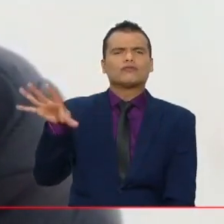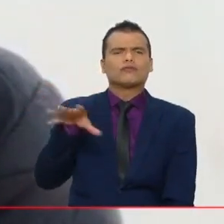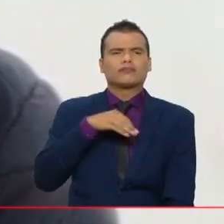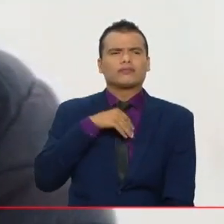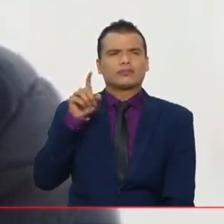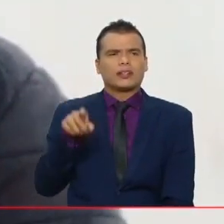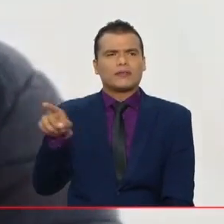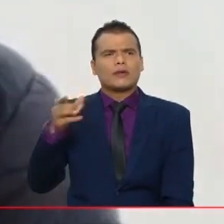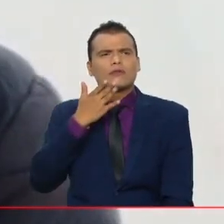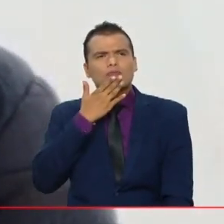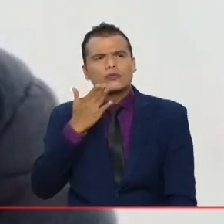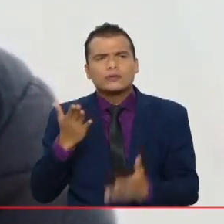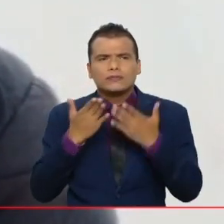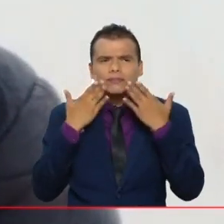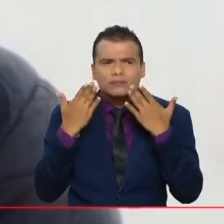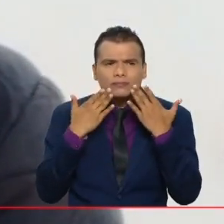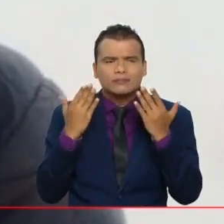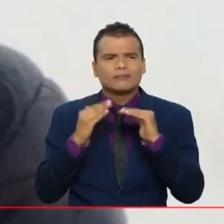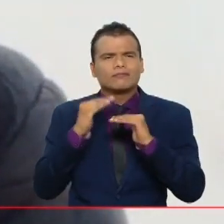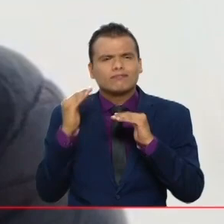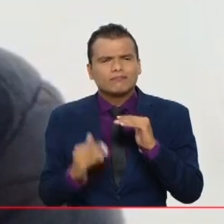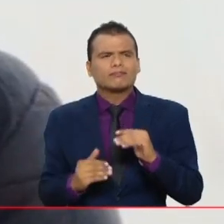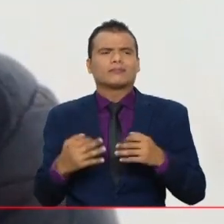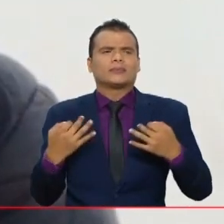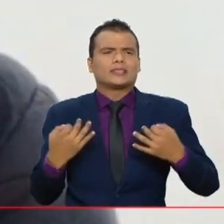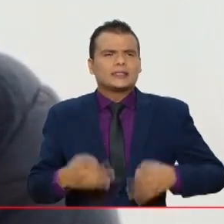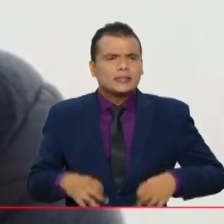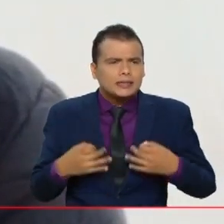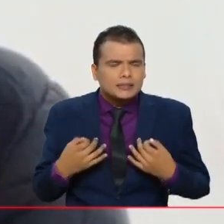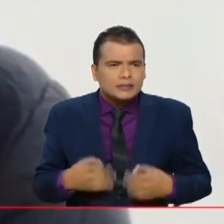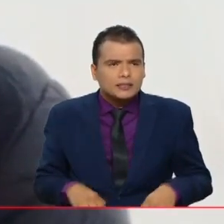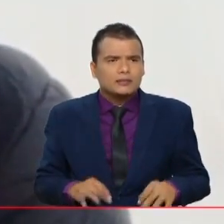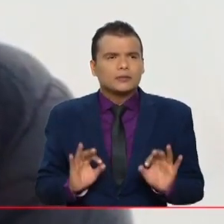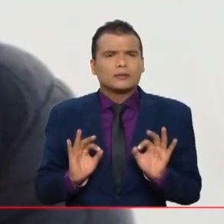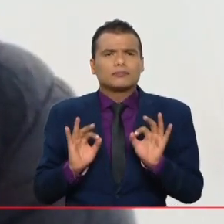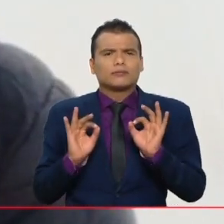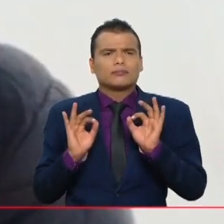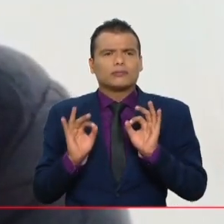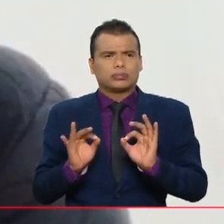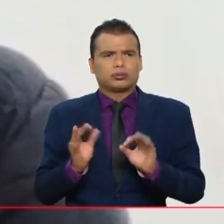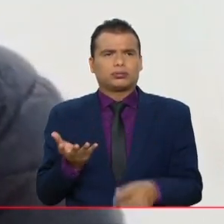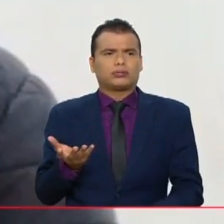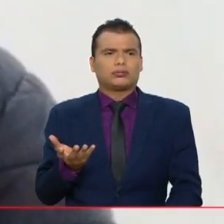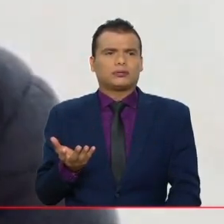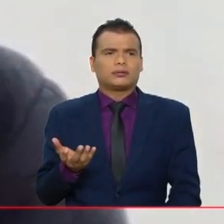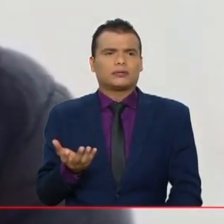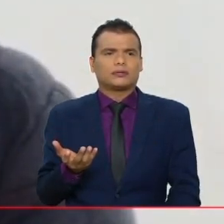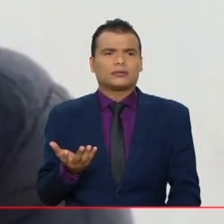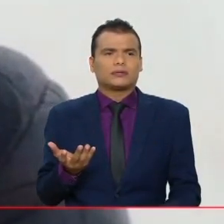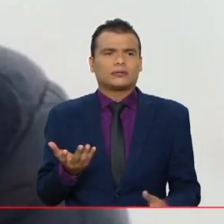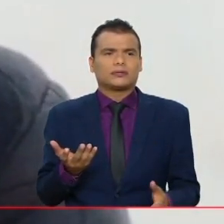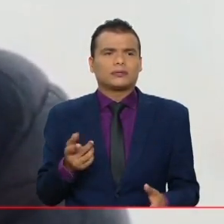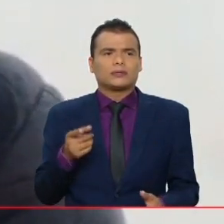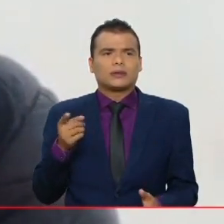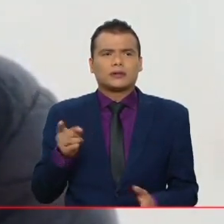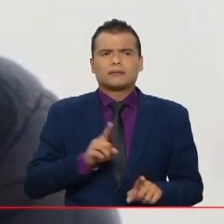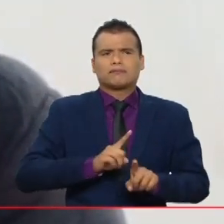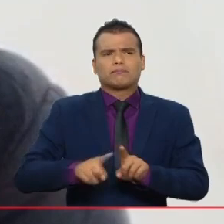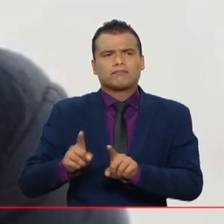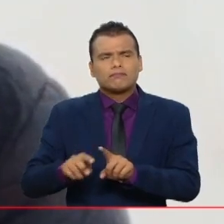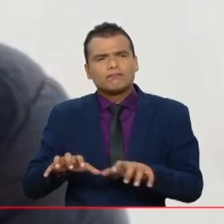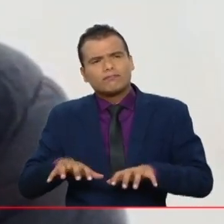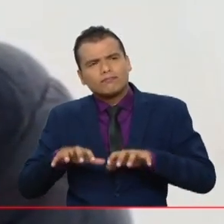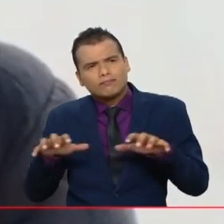gente, esa humildad con la que siempre nos recibía en el lanzamiento de sus colecciones, tantos Cali Expo Show, eventos